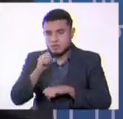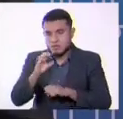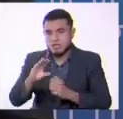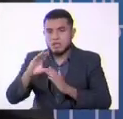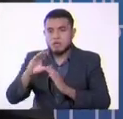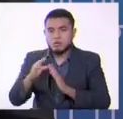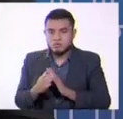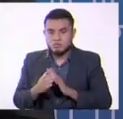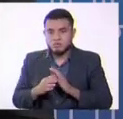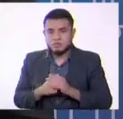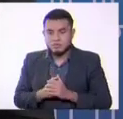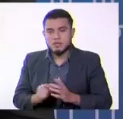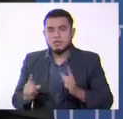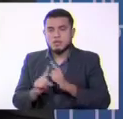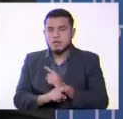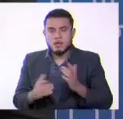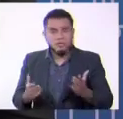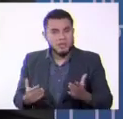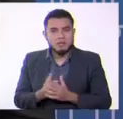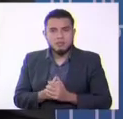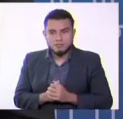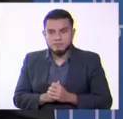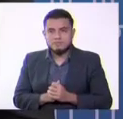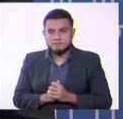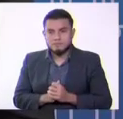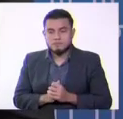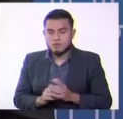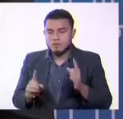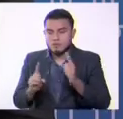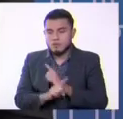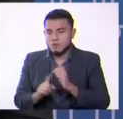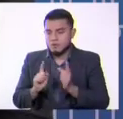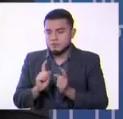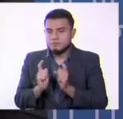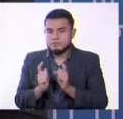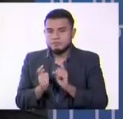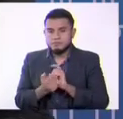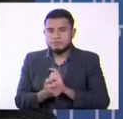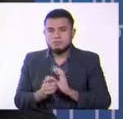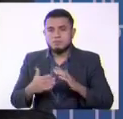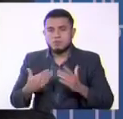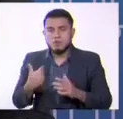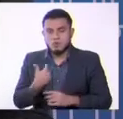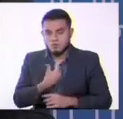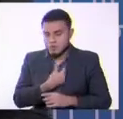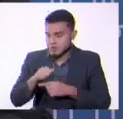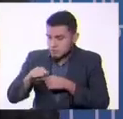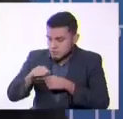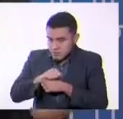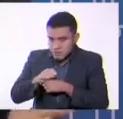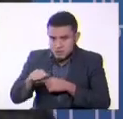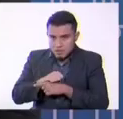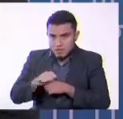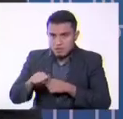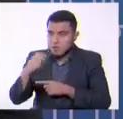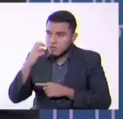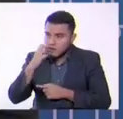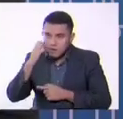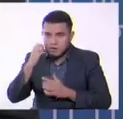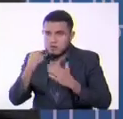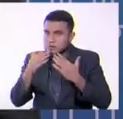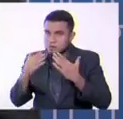cultura es cambiante. La cultura se transforma por nuestras prácticas, y como Federico nos